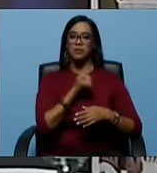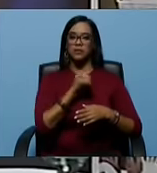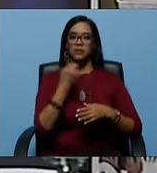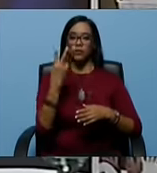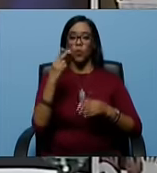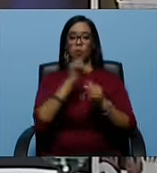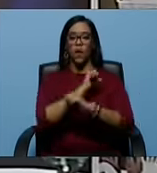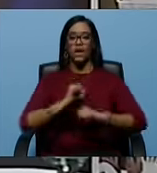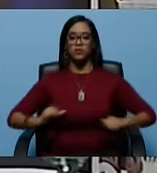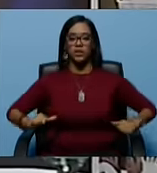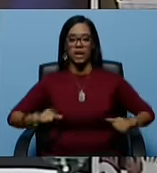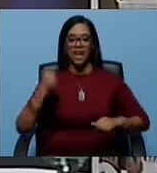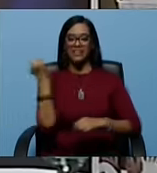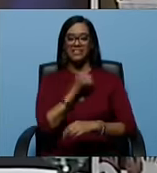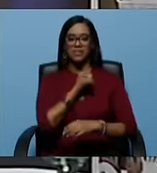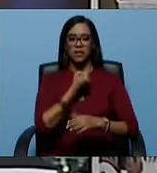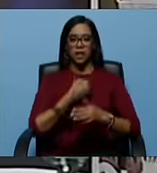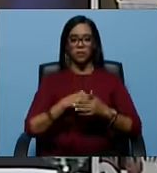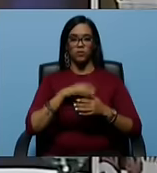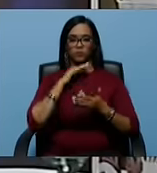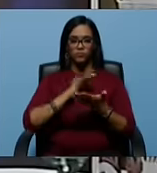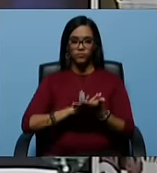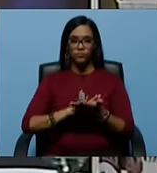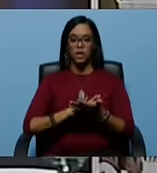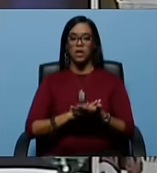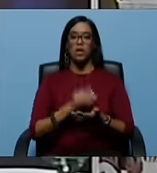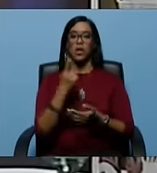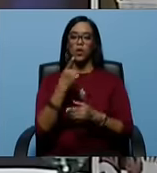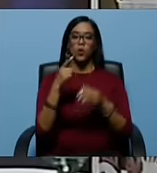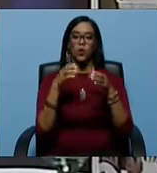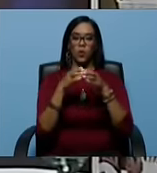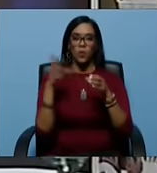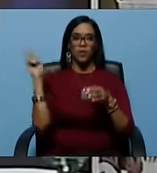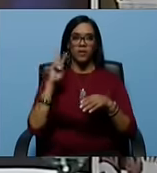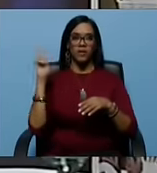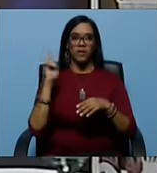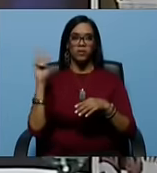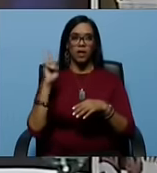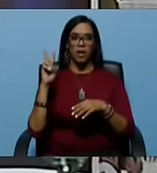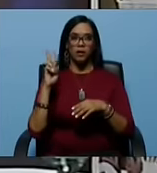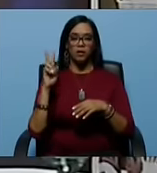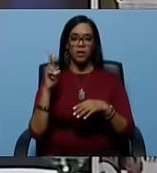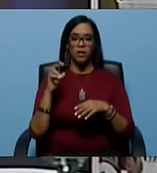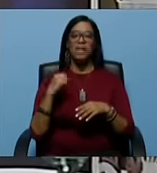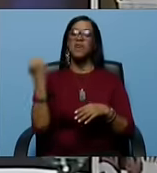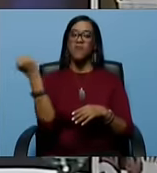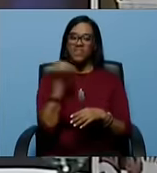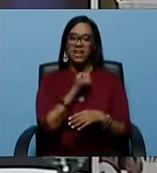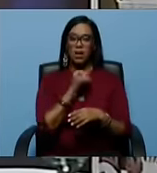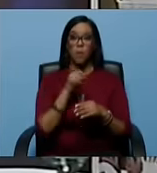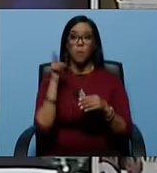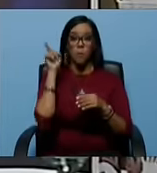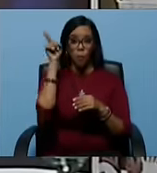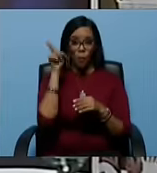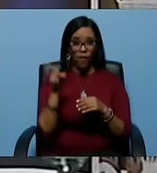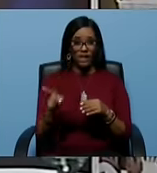nacionales. Y un grupo de venezolanos que fueron asesinados por ellos